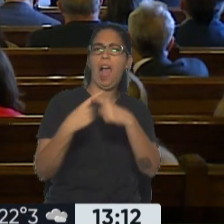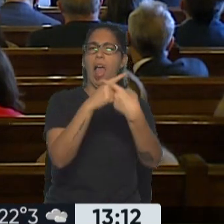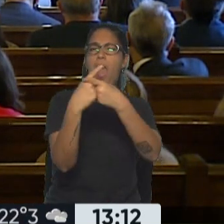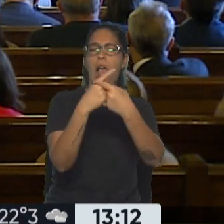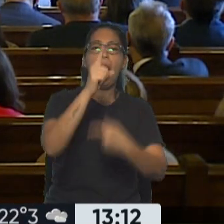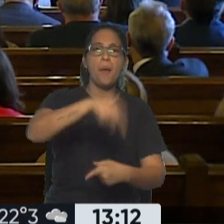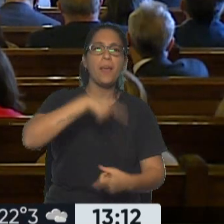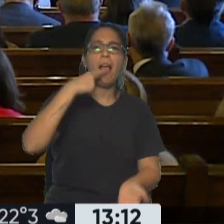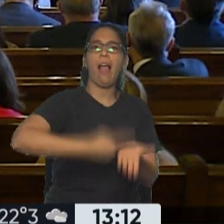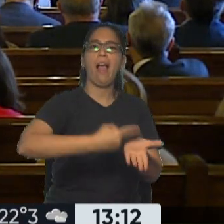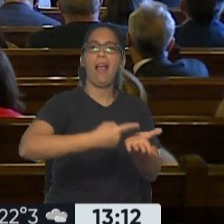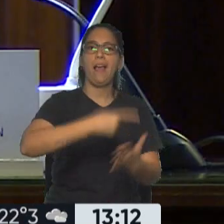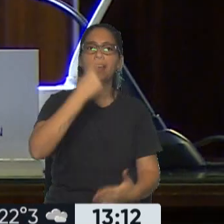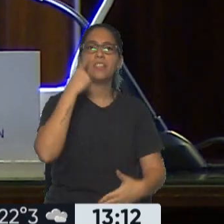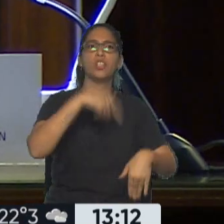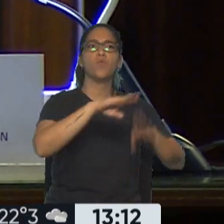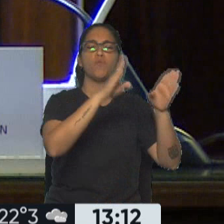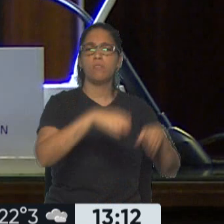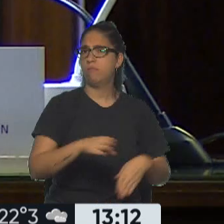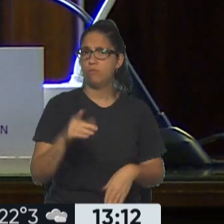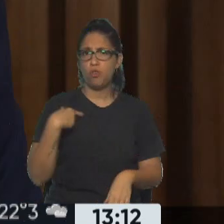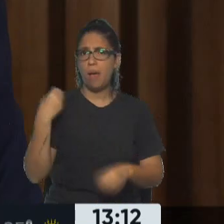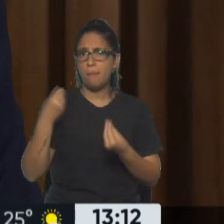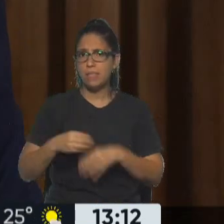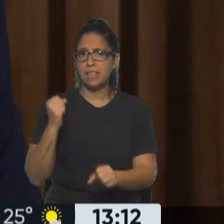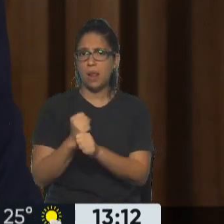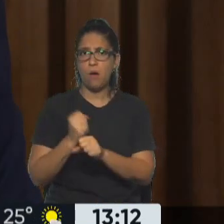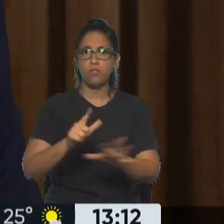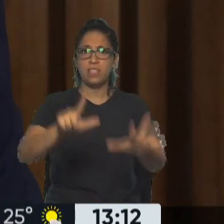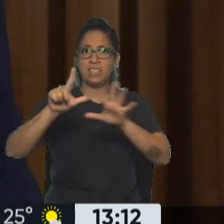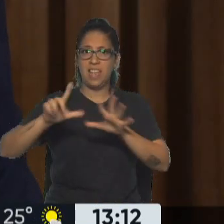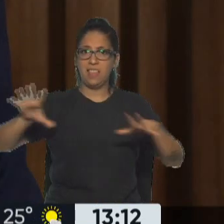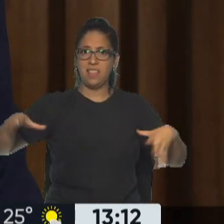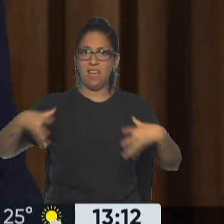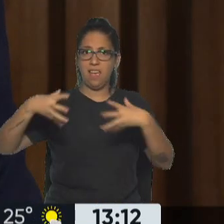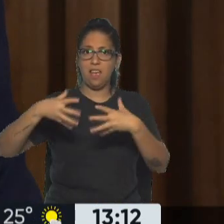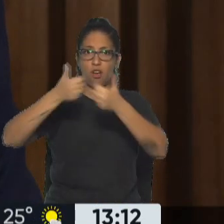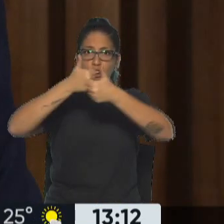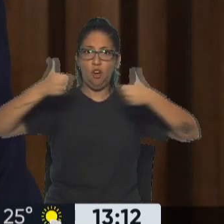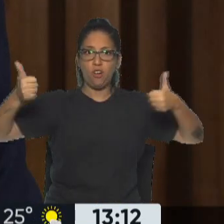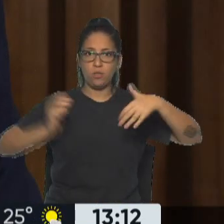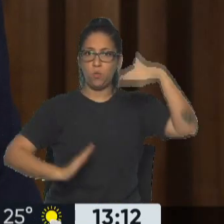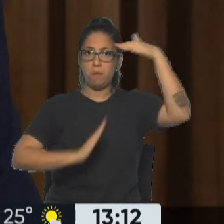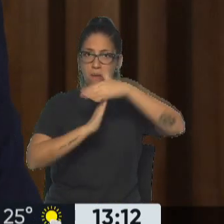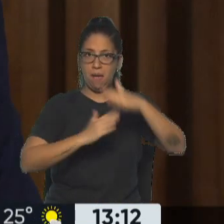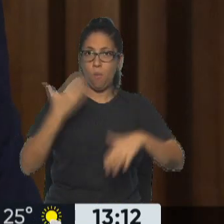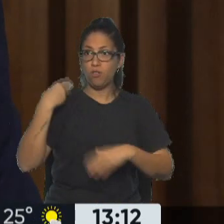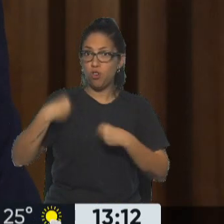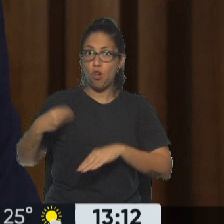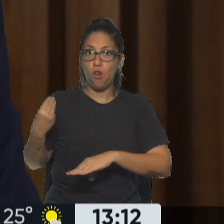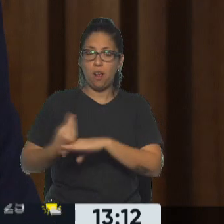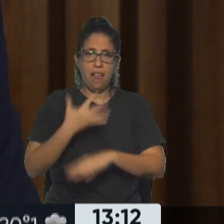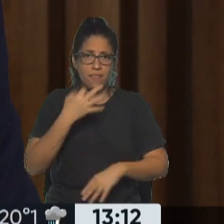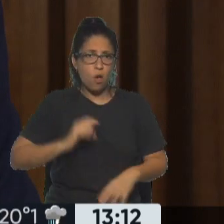institucional. Comencé mi trabajo con una corte de 7 integrantes. La verdad que siempre fue un